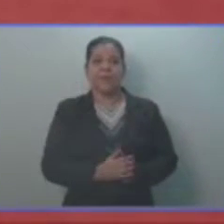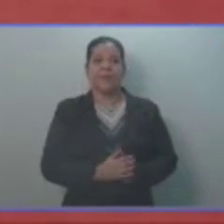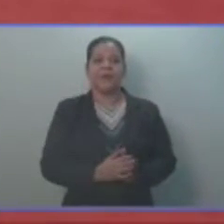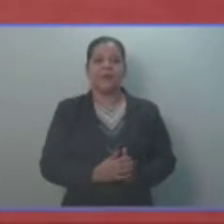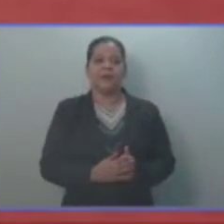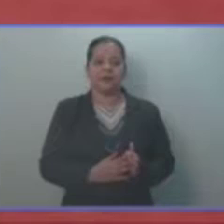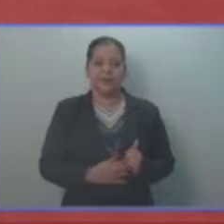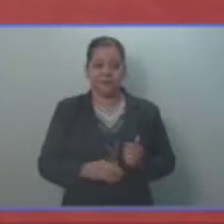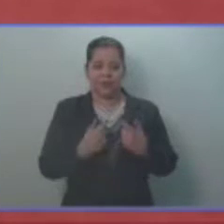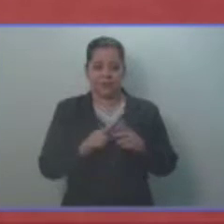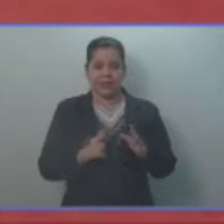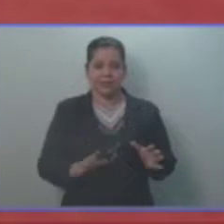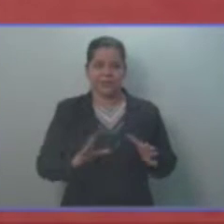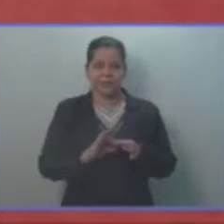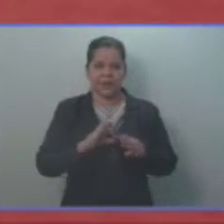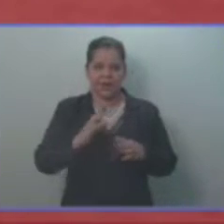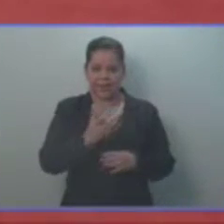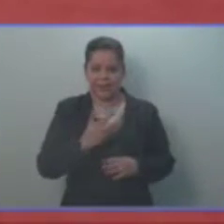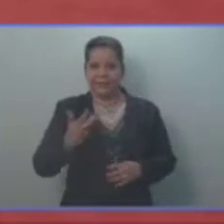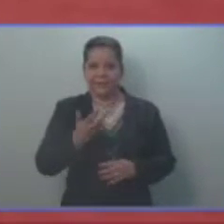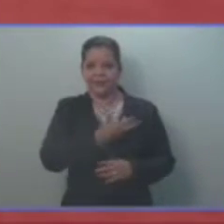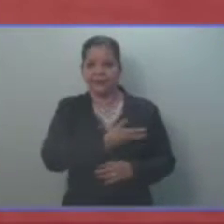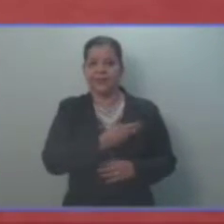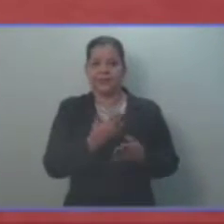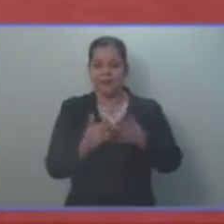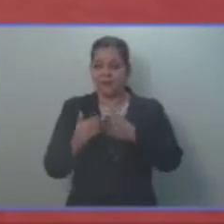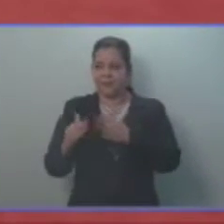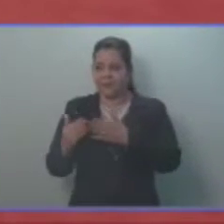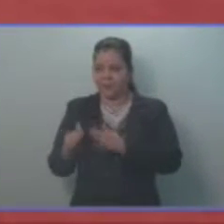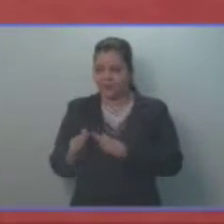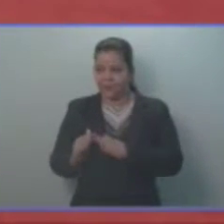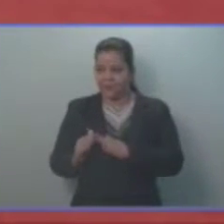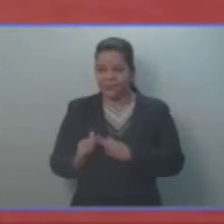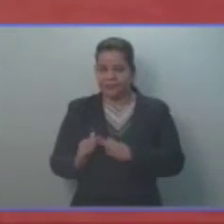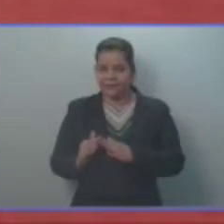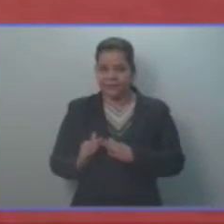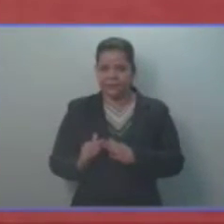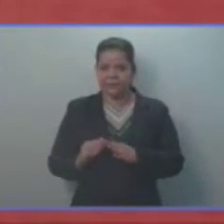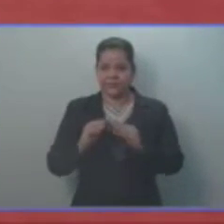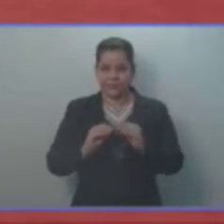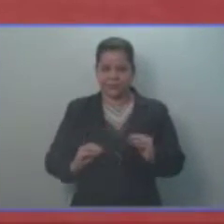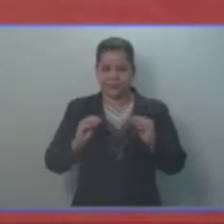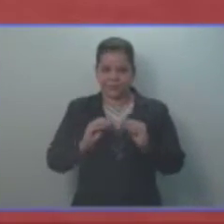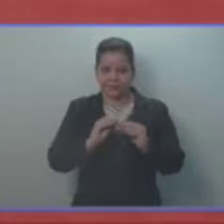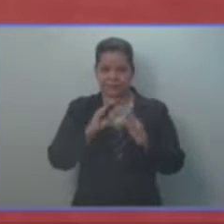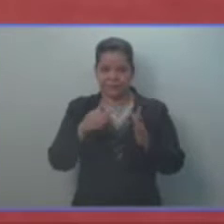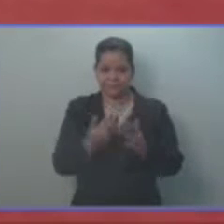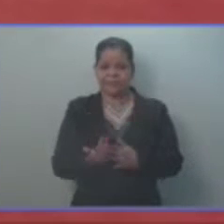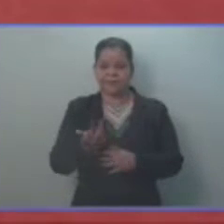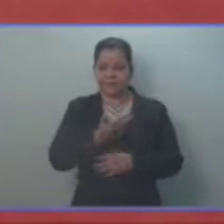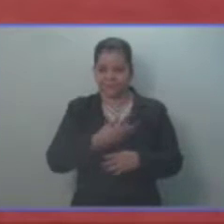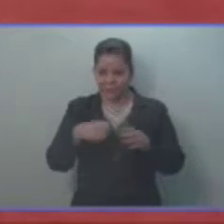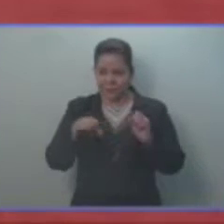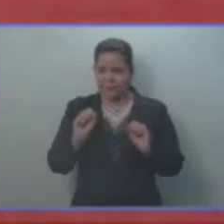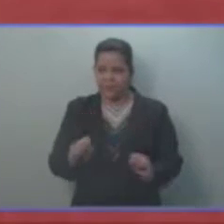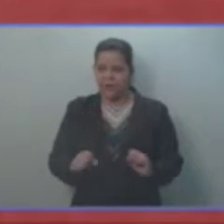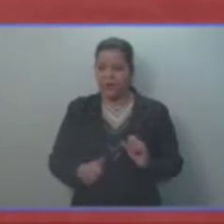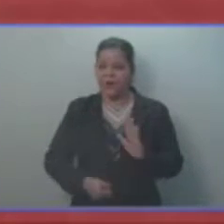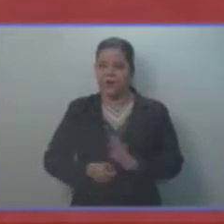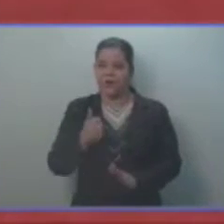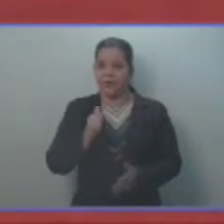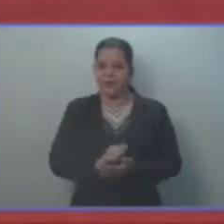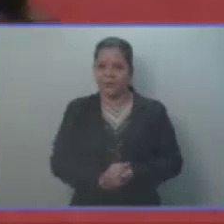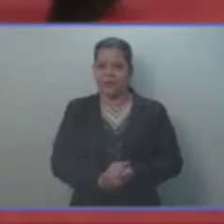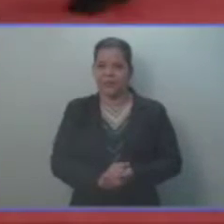reconocer a las jefaturas de las distintas fracciones aquí representadas que sí tenemos capacidad de poner